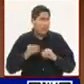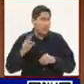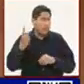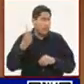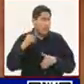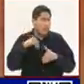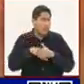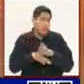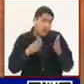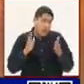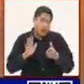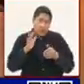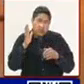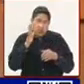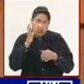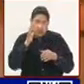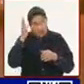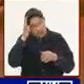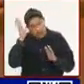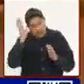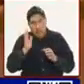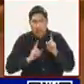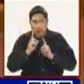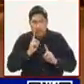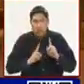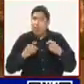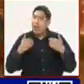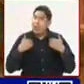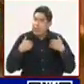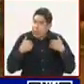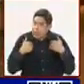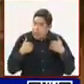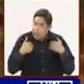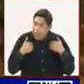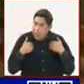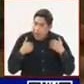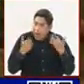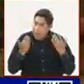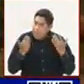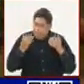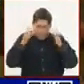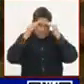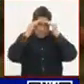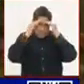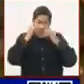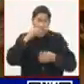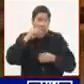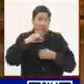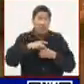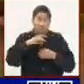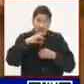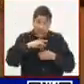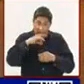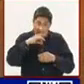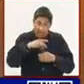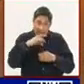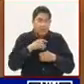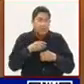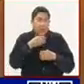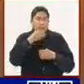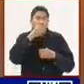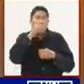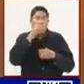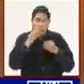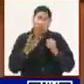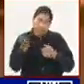las carpas, evidentemente están con sus papás algunos, pero inclusive tienen algunos espacios hasta donde toman el té para finalizar este contacto en la unidad móvil. Te lo voy